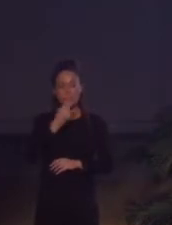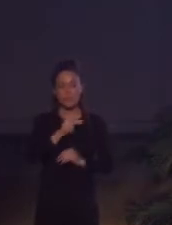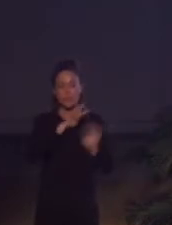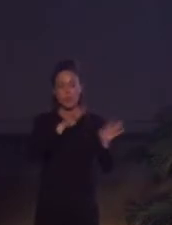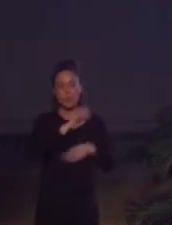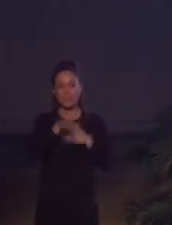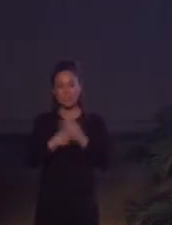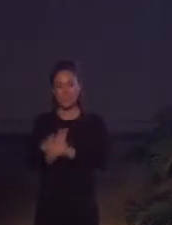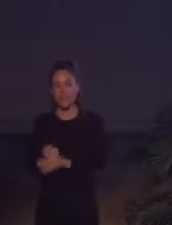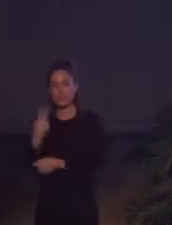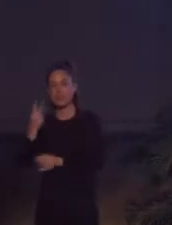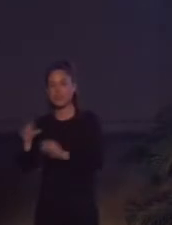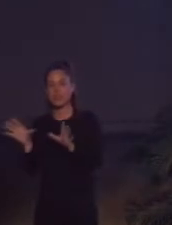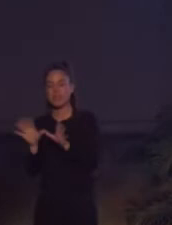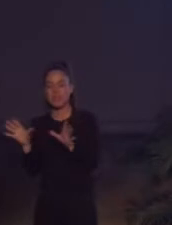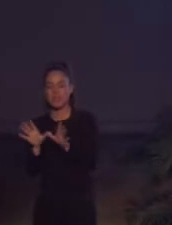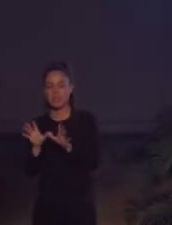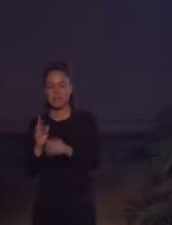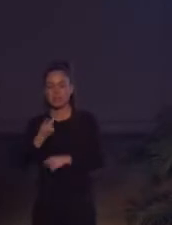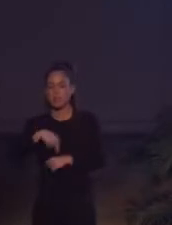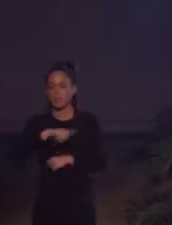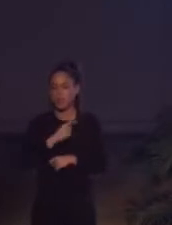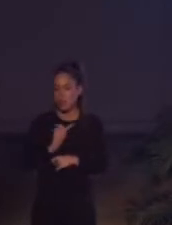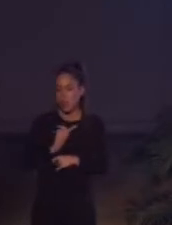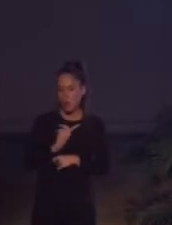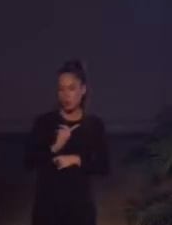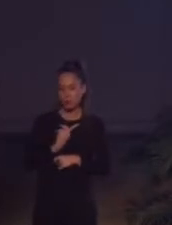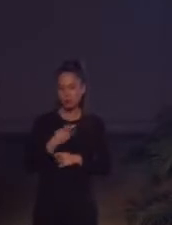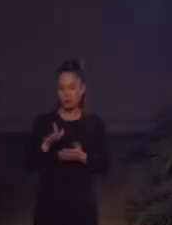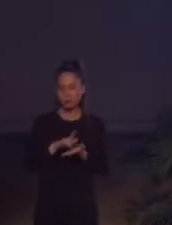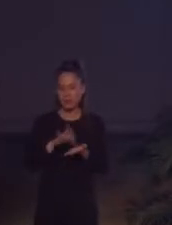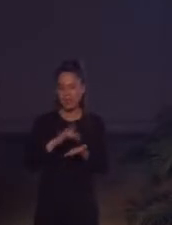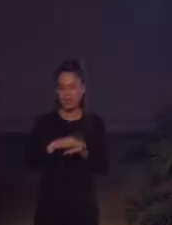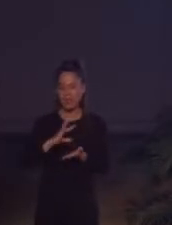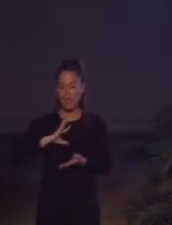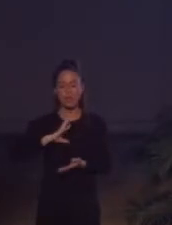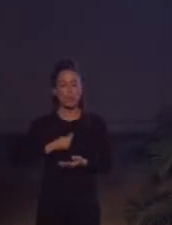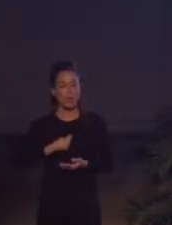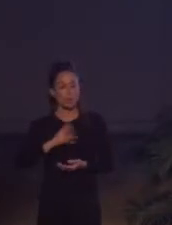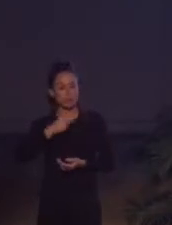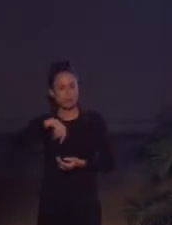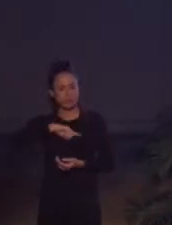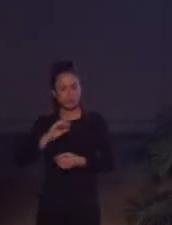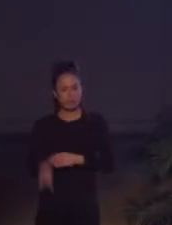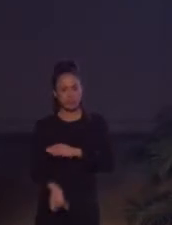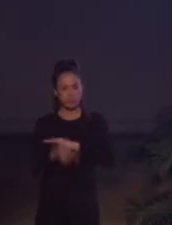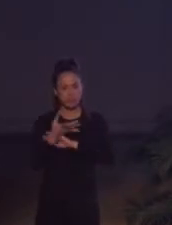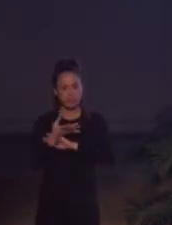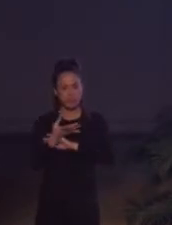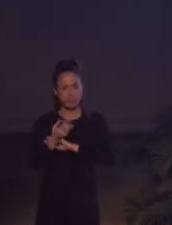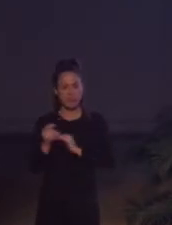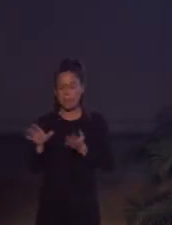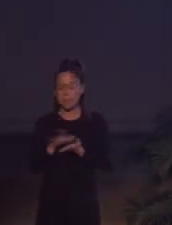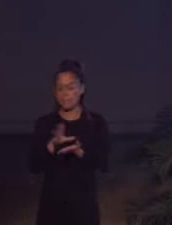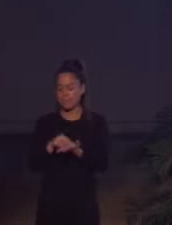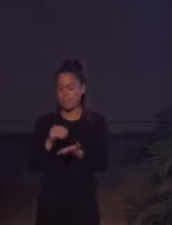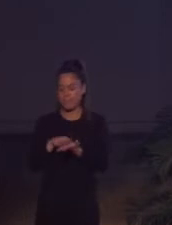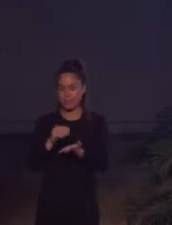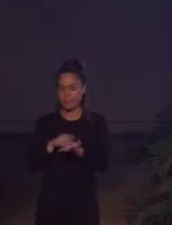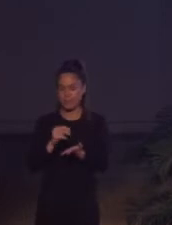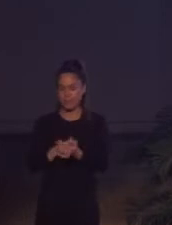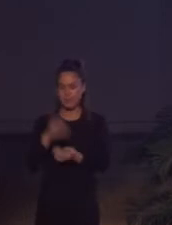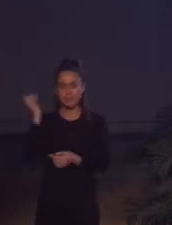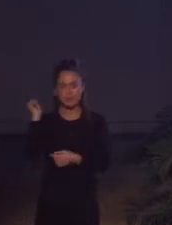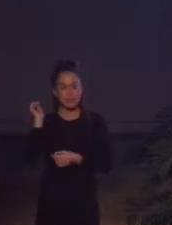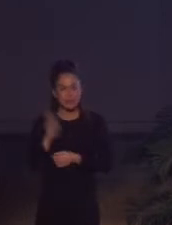2010, hicimos 6 paroles de queer en papel cuché. Bueno, eso, el tema del que estaba contando que me he ido, de